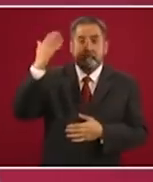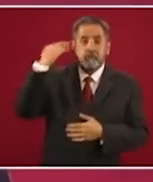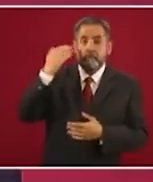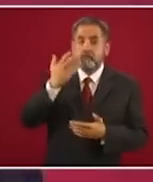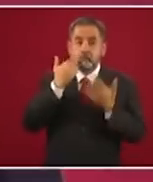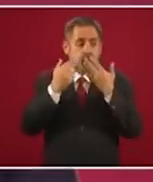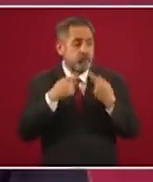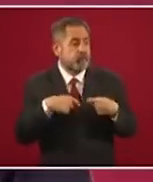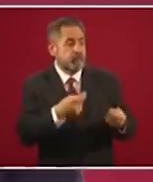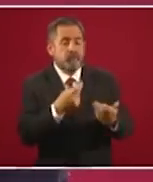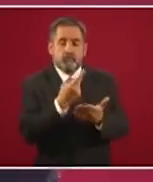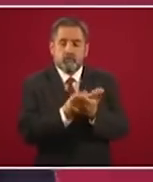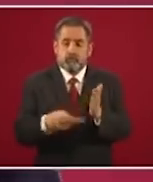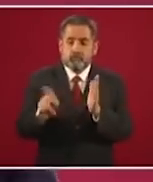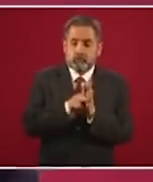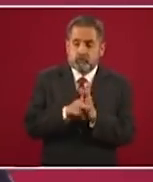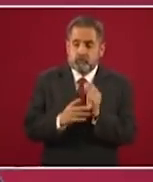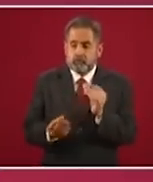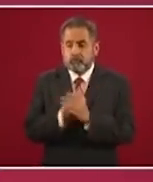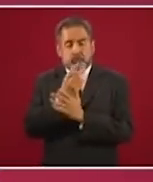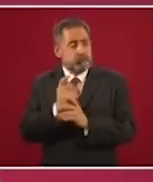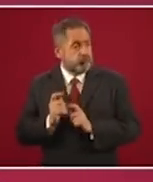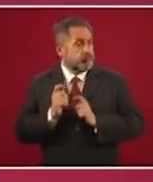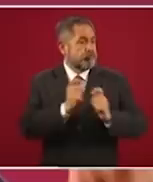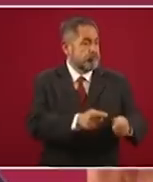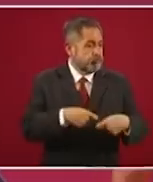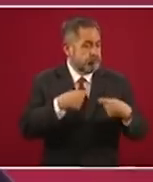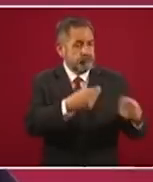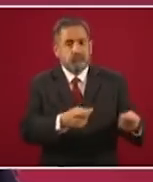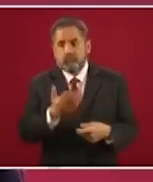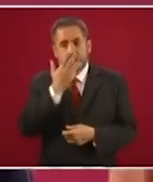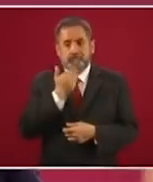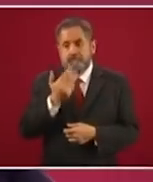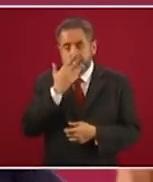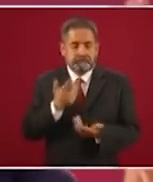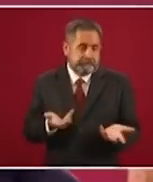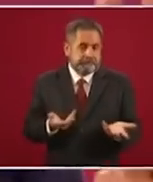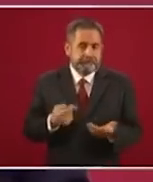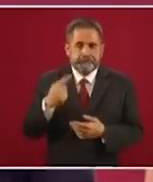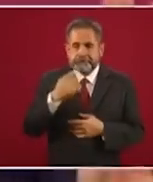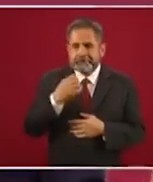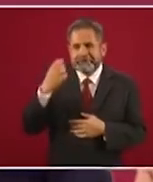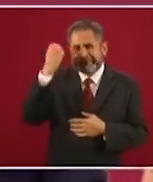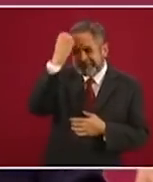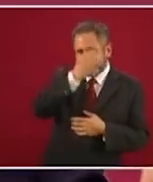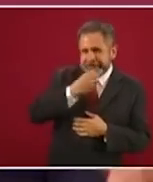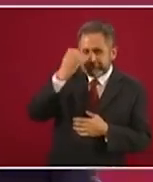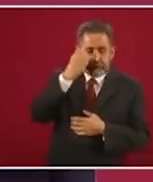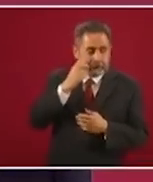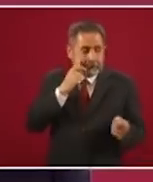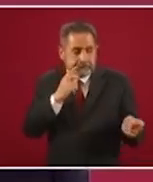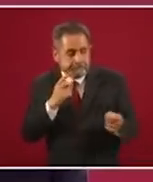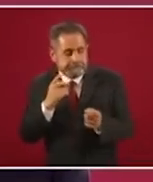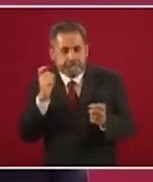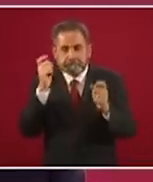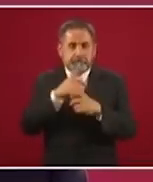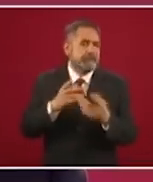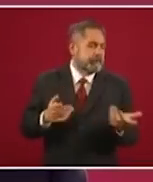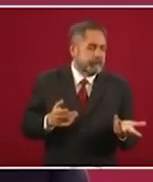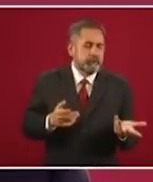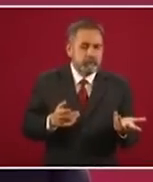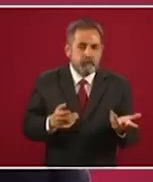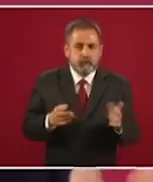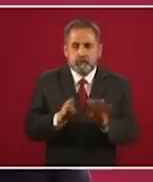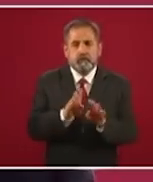plazas, no había plazas nuevas que ofrecer, y en ese sentido, pues el examen se diseñaba mucho en ese sentido, no tanto